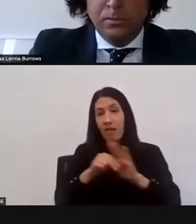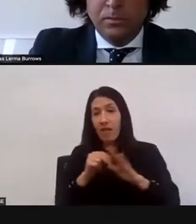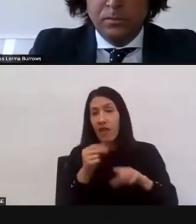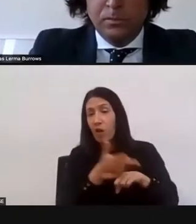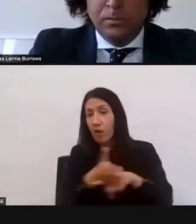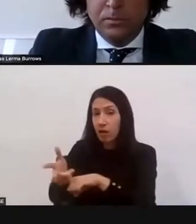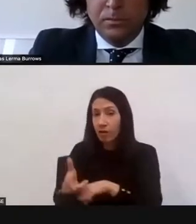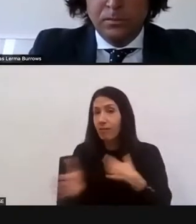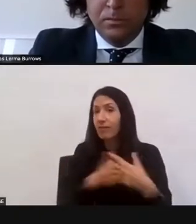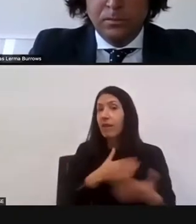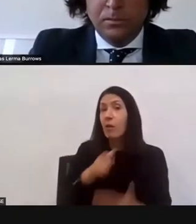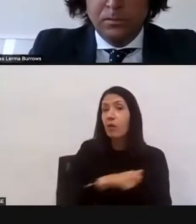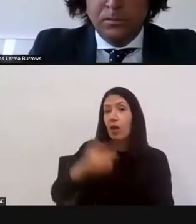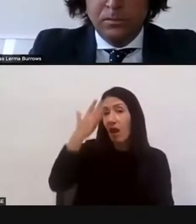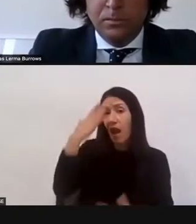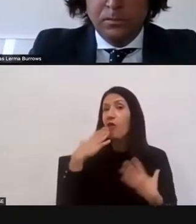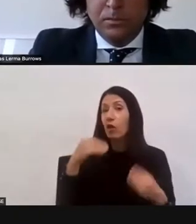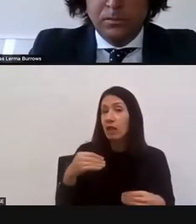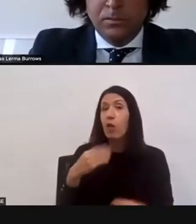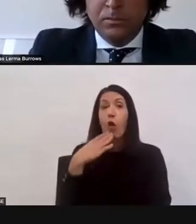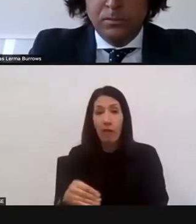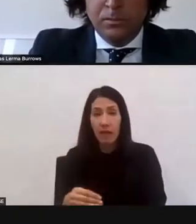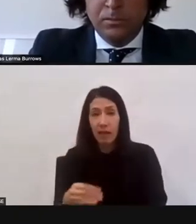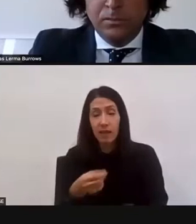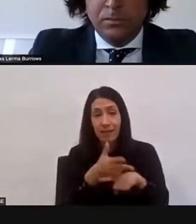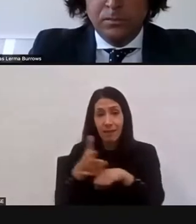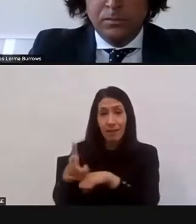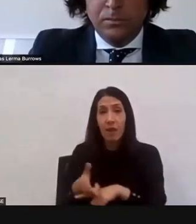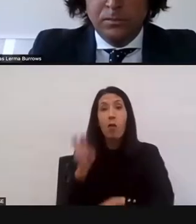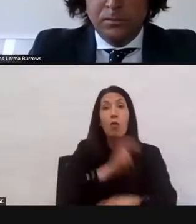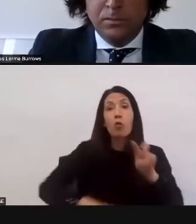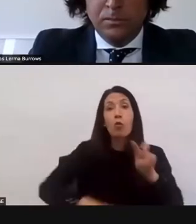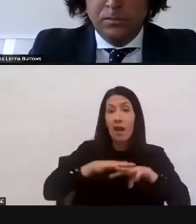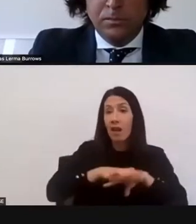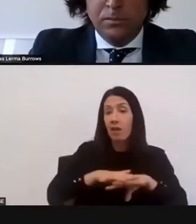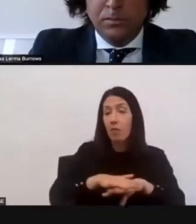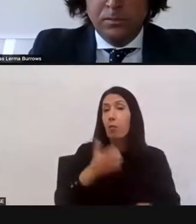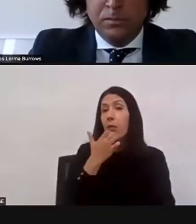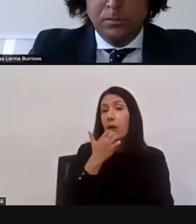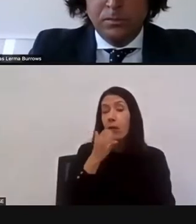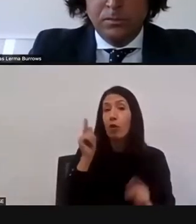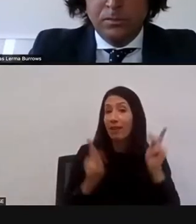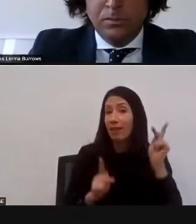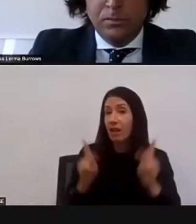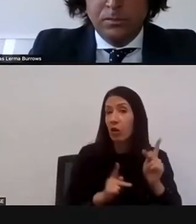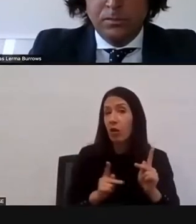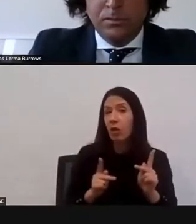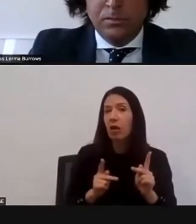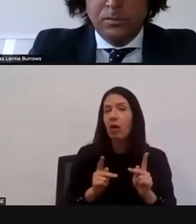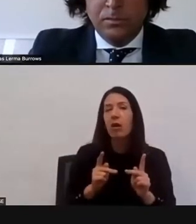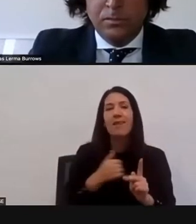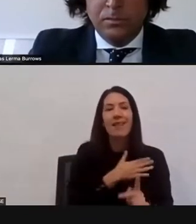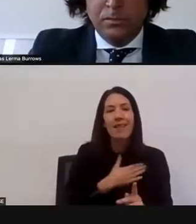por adolescentes o por jóvenes que incluso lo que están buscando en una red como TikTok son mayores cuotas de visionado